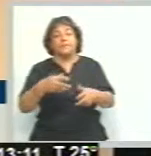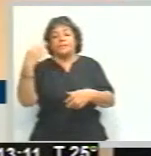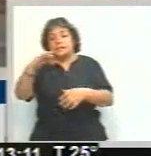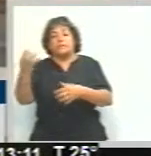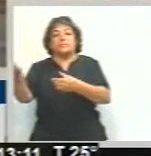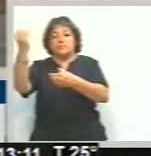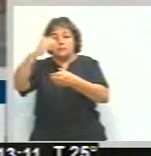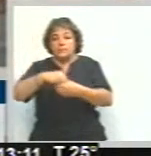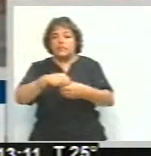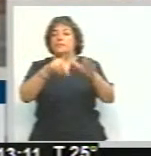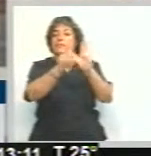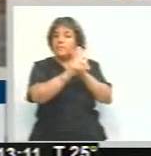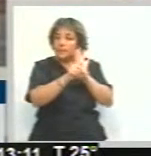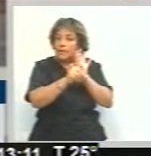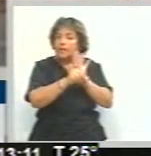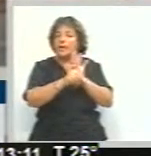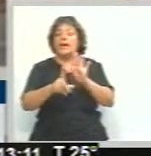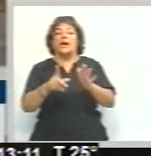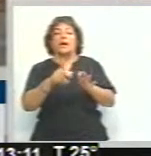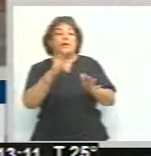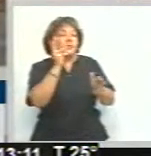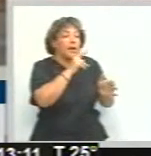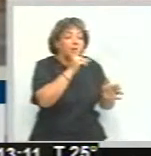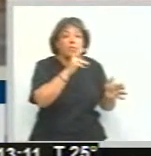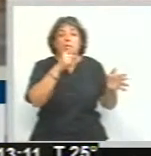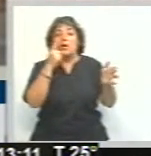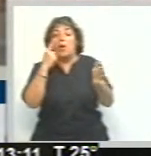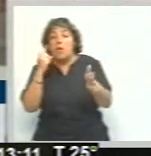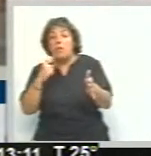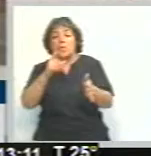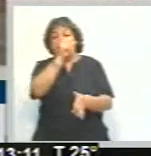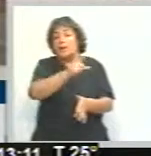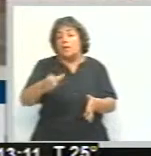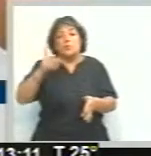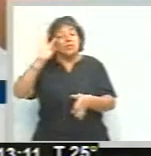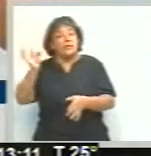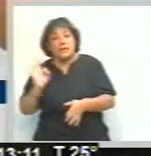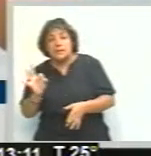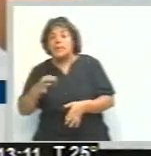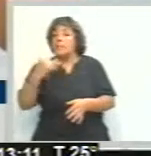la normativa de género para que en definitiva, digamos, la gente sepa que existe y que